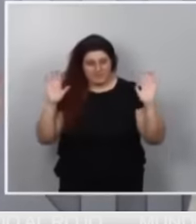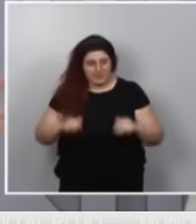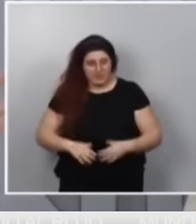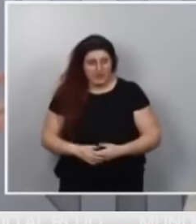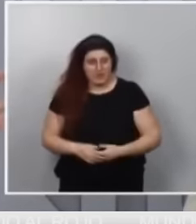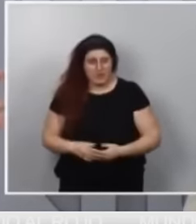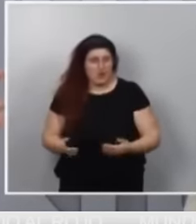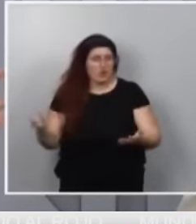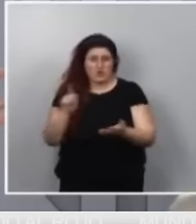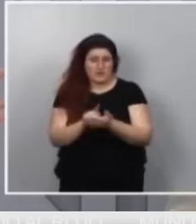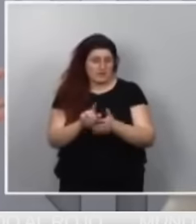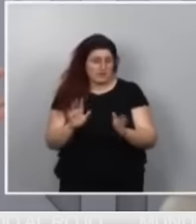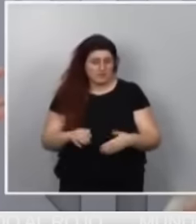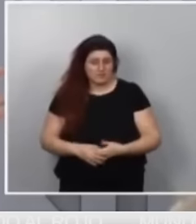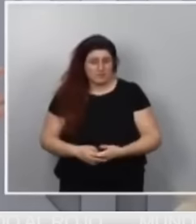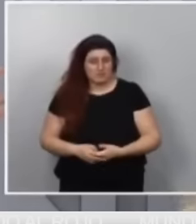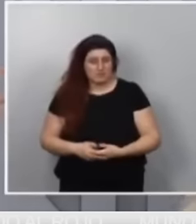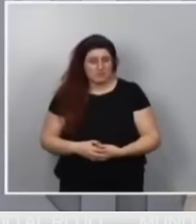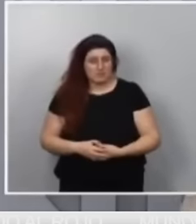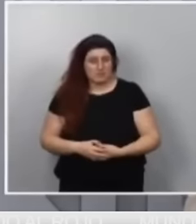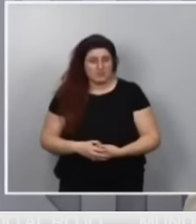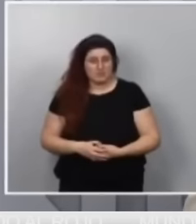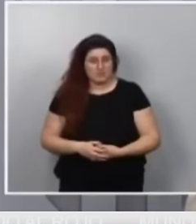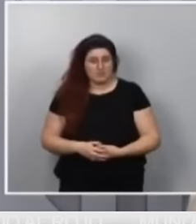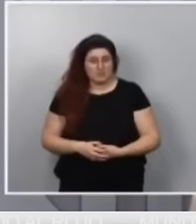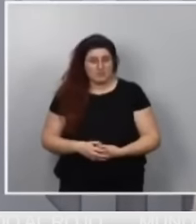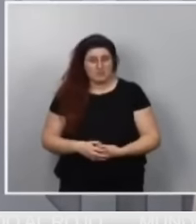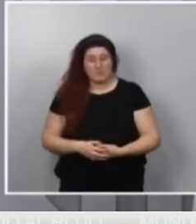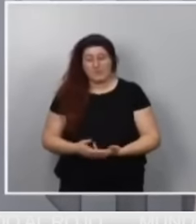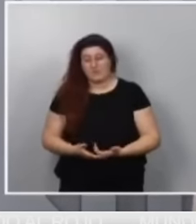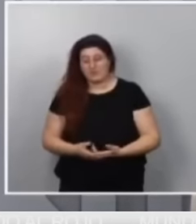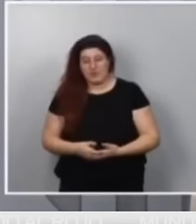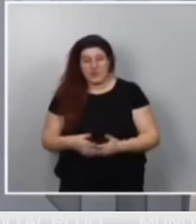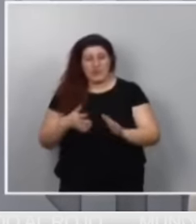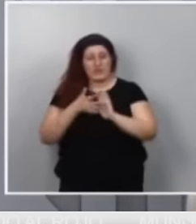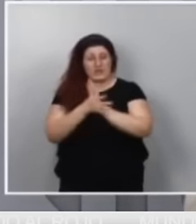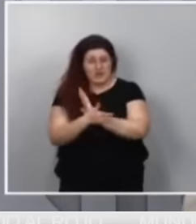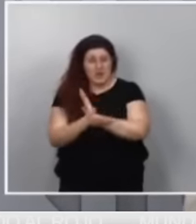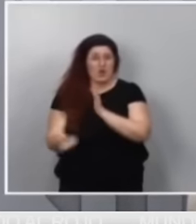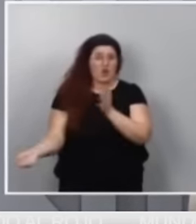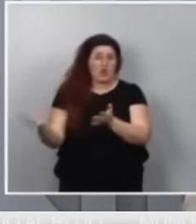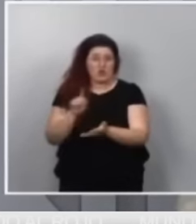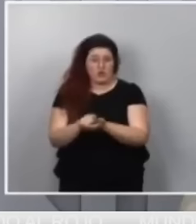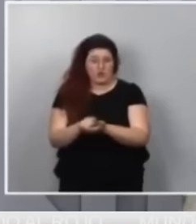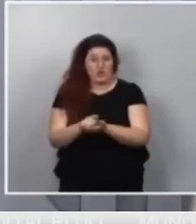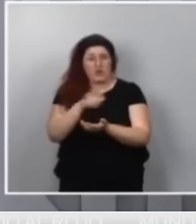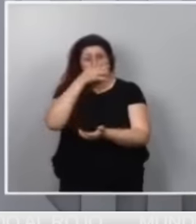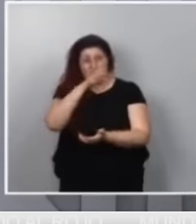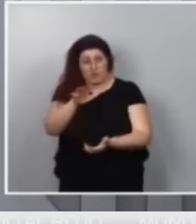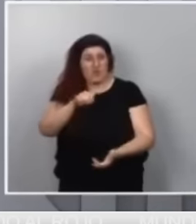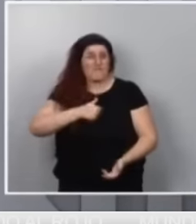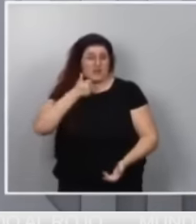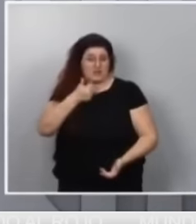De nuevo, manos limpias. Que es lo mismo que decir que otra vez estamos delante de una denuncia falsa.